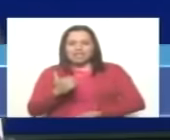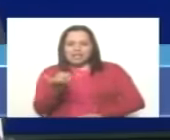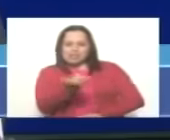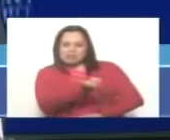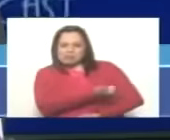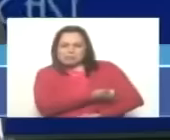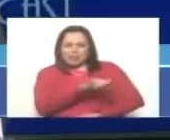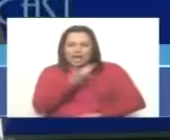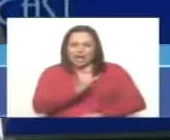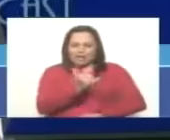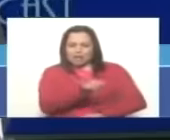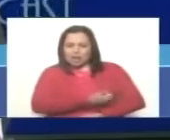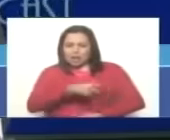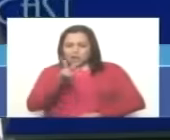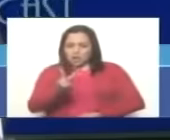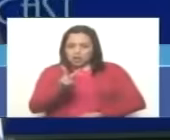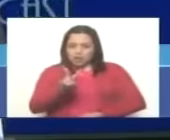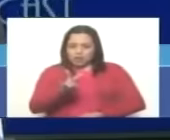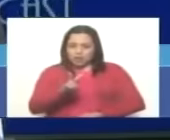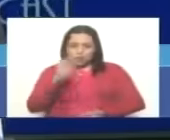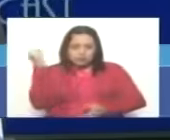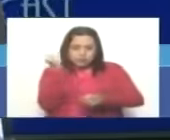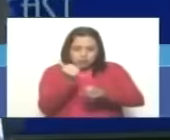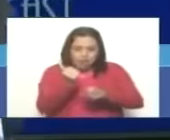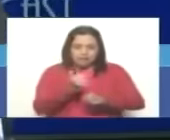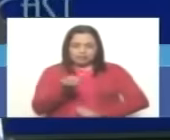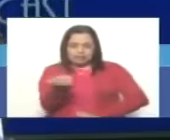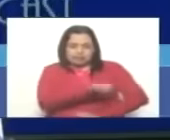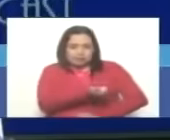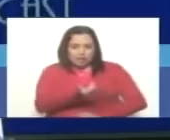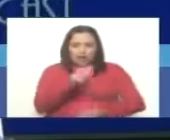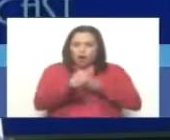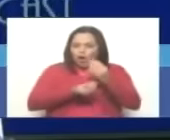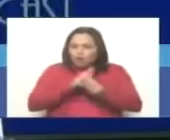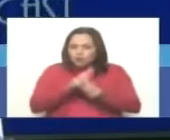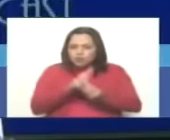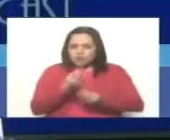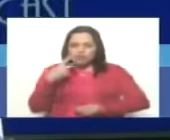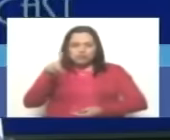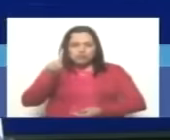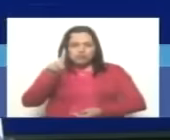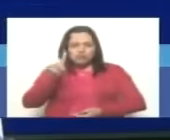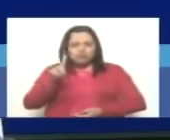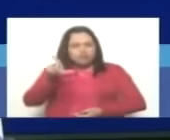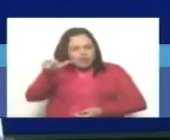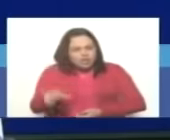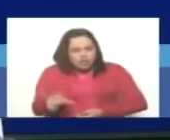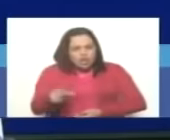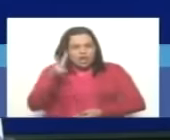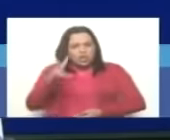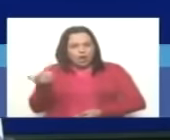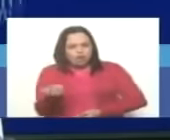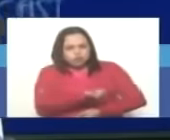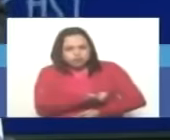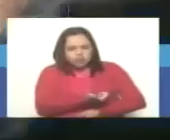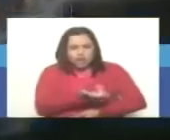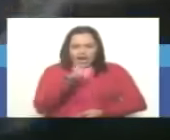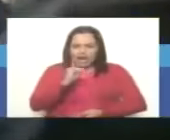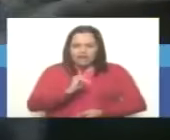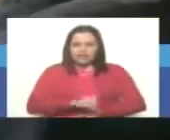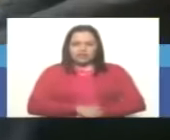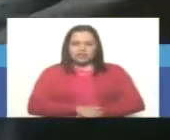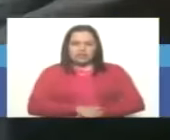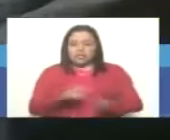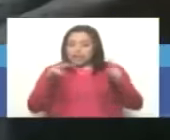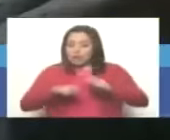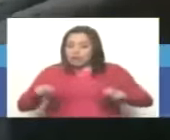izquierdo. 2 puñaladas. Ahora dime tú, ¿cómo alguien con 2 puñaladas en el costado izquierdo, que en la